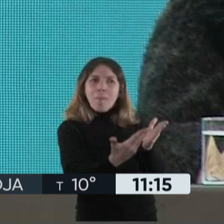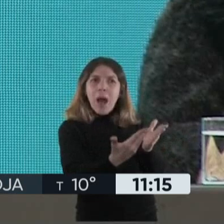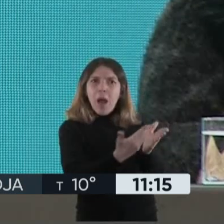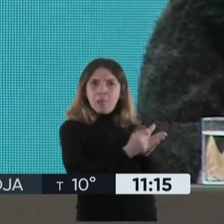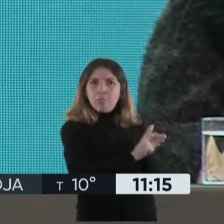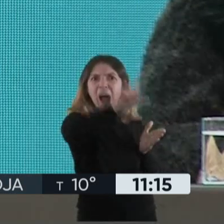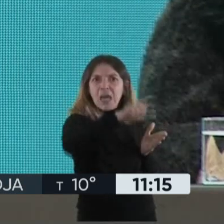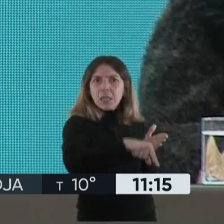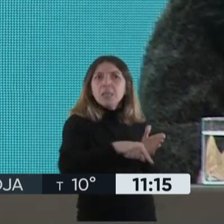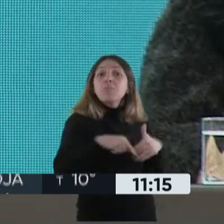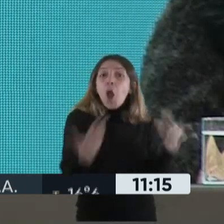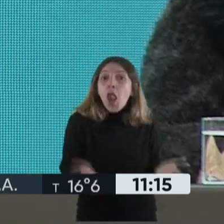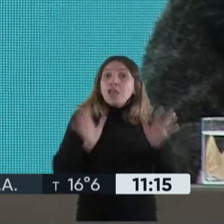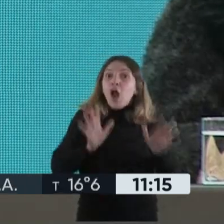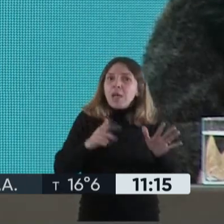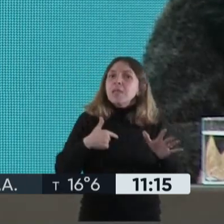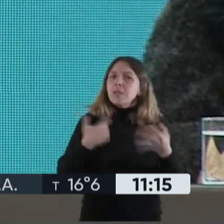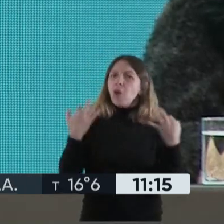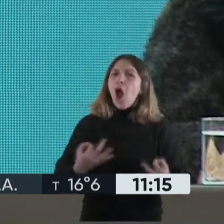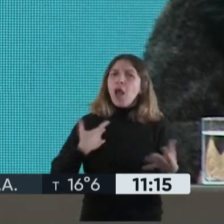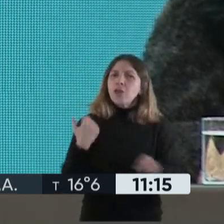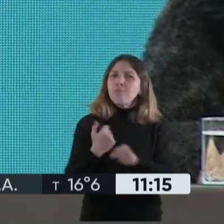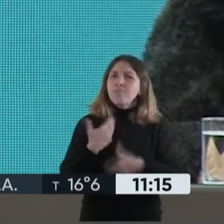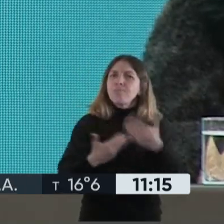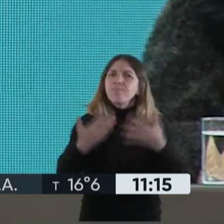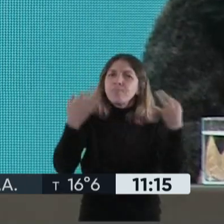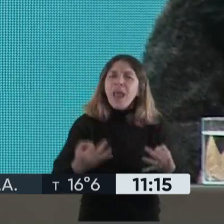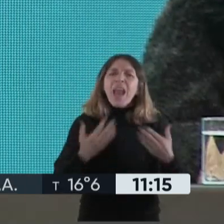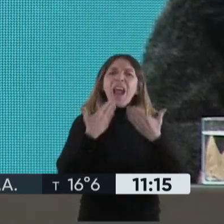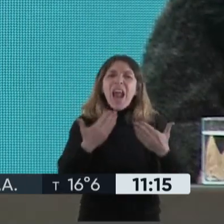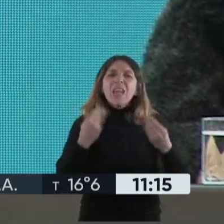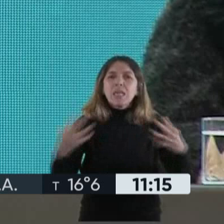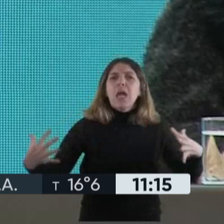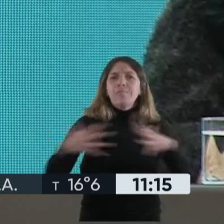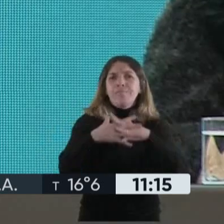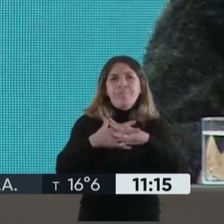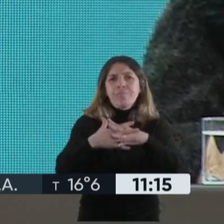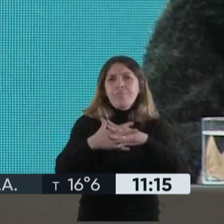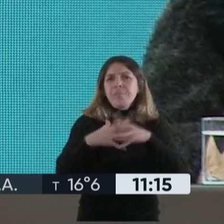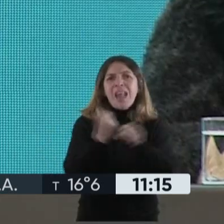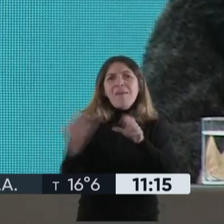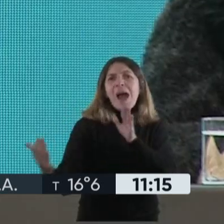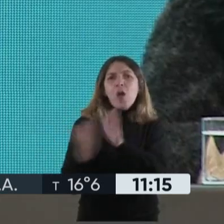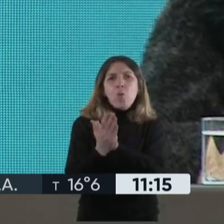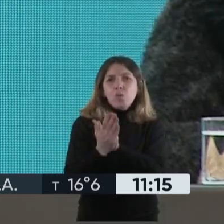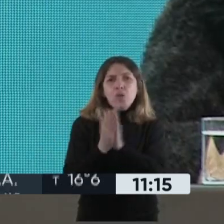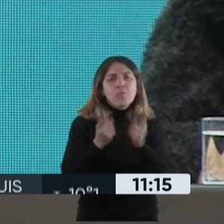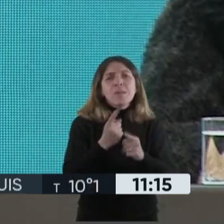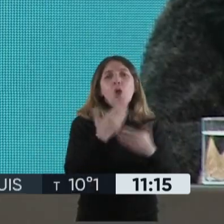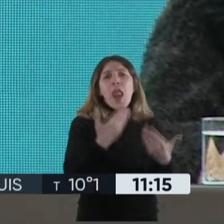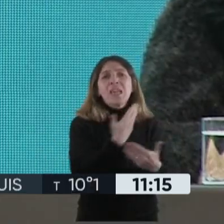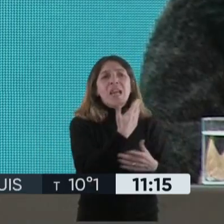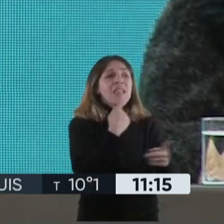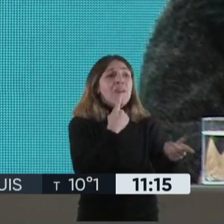nos plantean que este es el camino correcto. Y es gracias a esta sinergia, gracias absolutamente, primero a las decisiones del